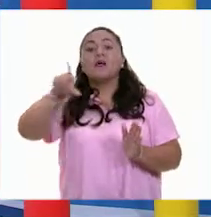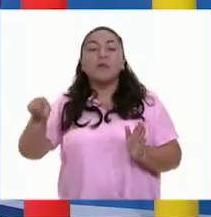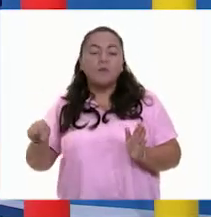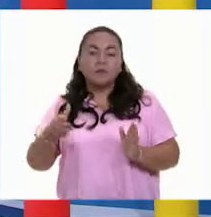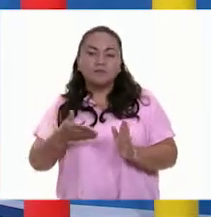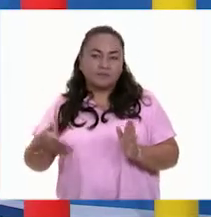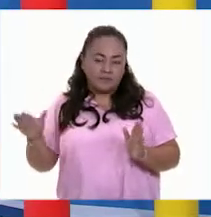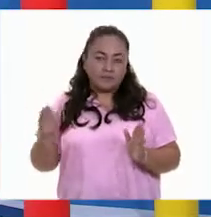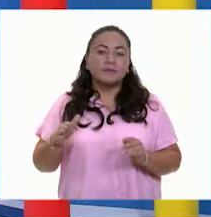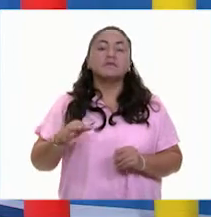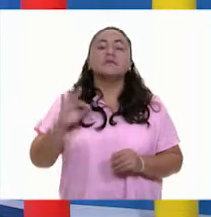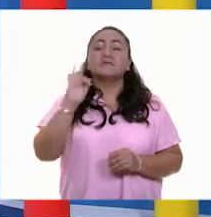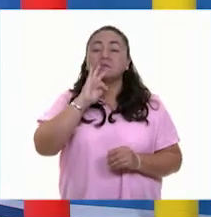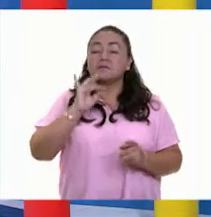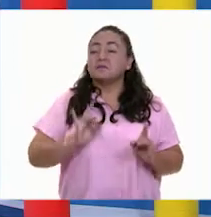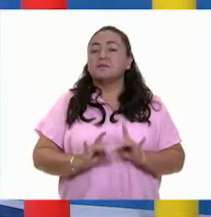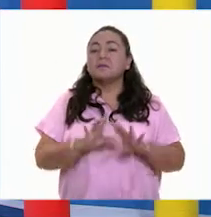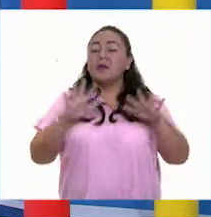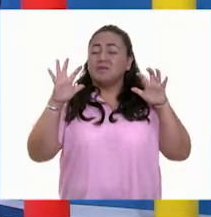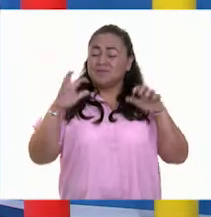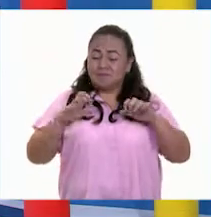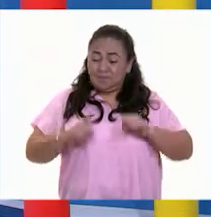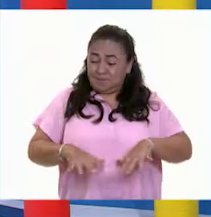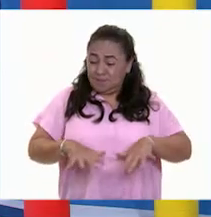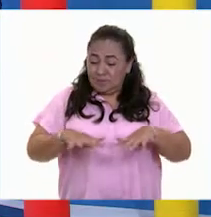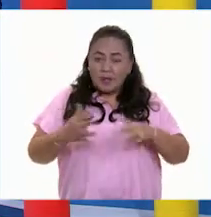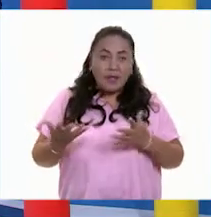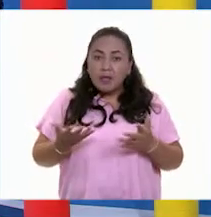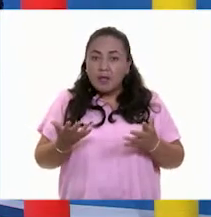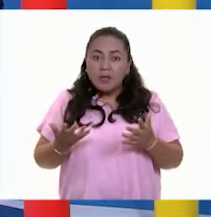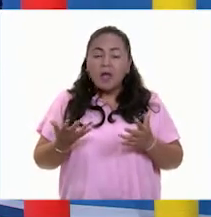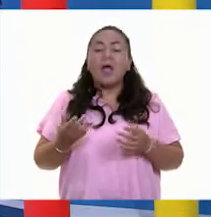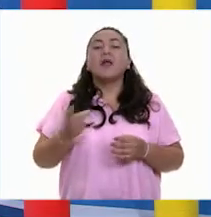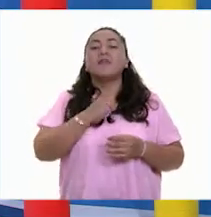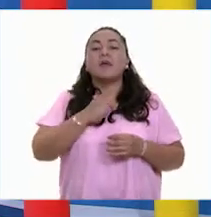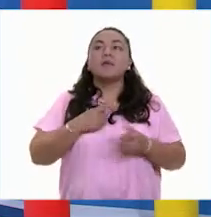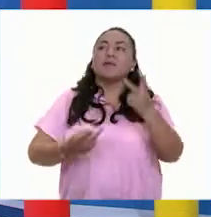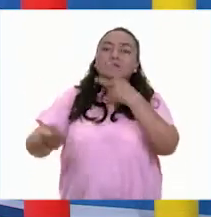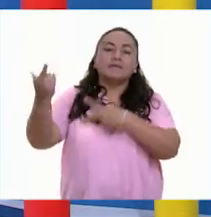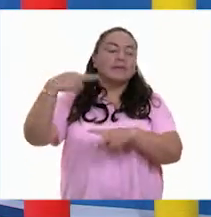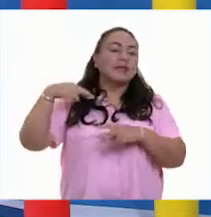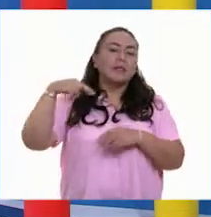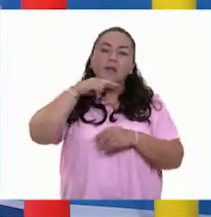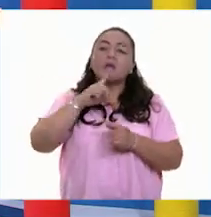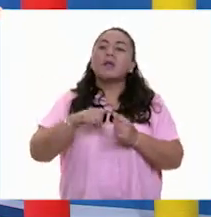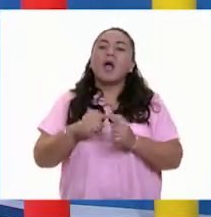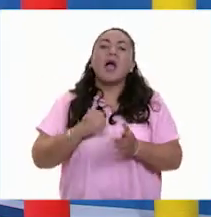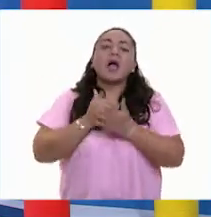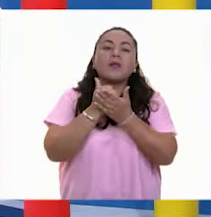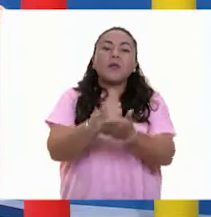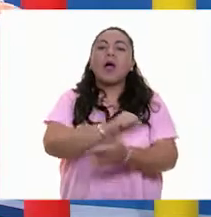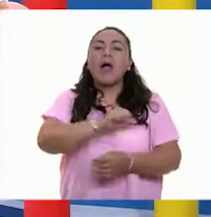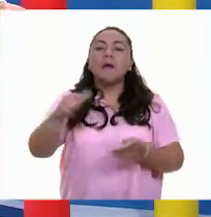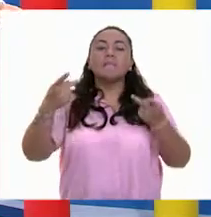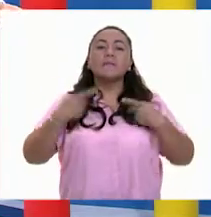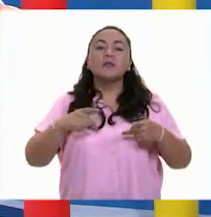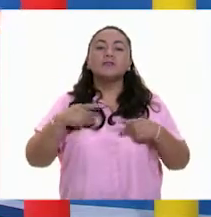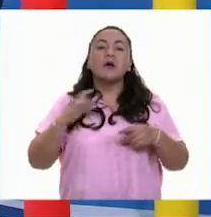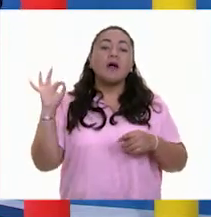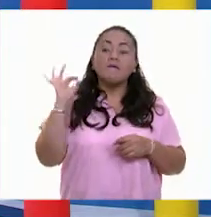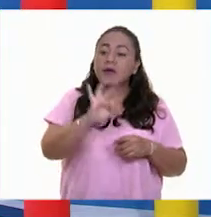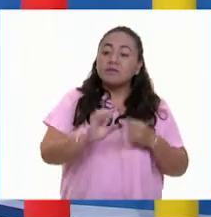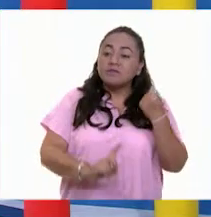ejemplo, después de un desastre, se debe procurar que la ayuda llegue a los damnificados, es decir, a las personas